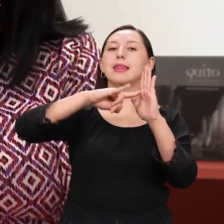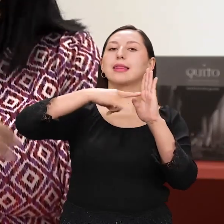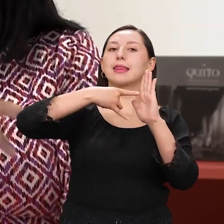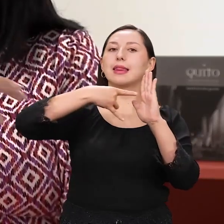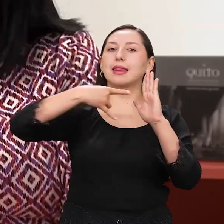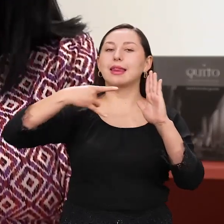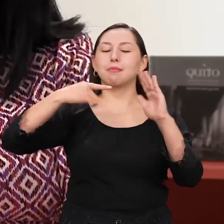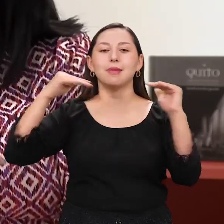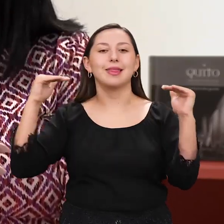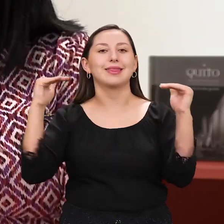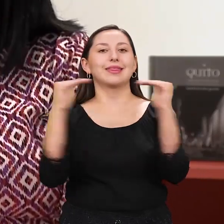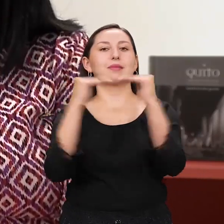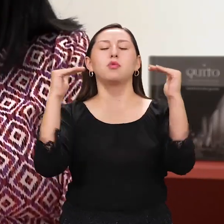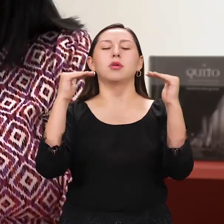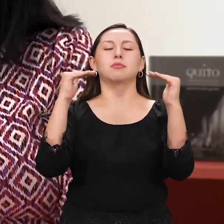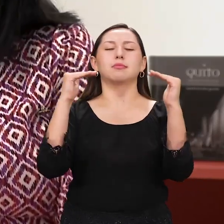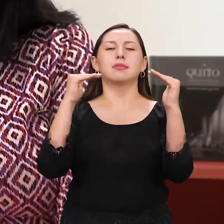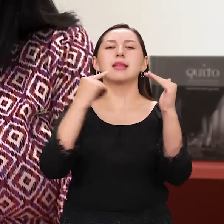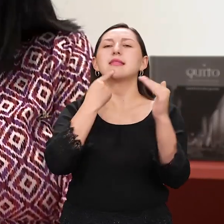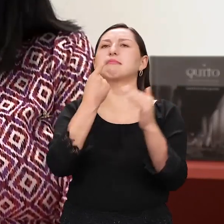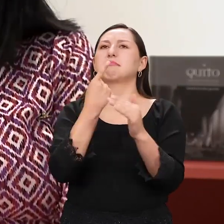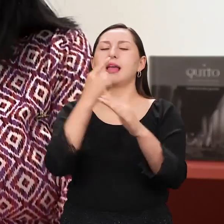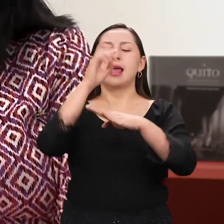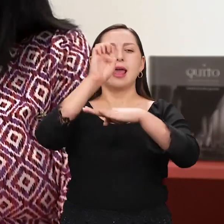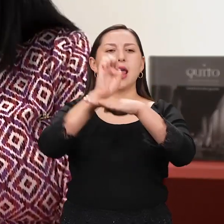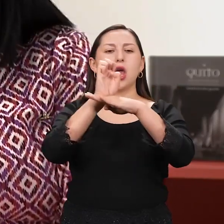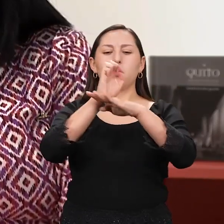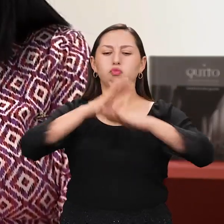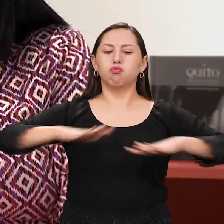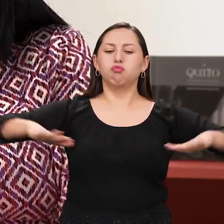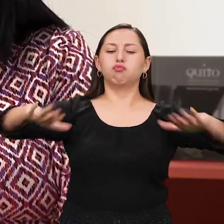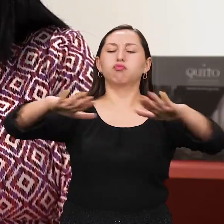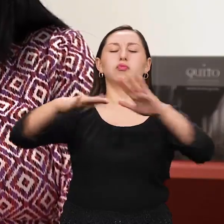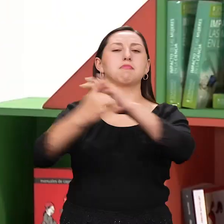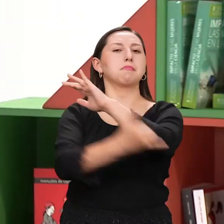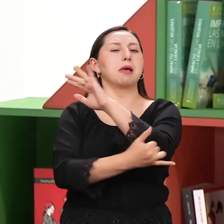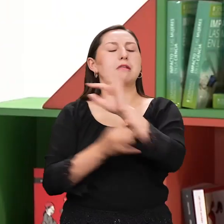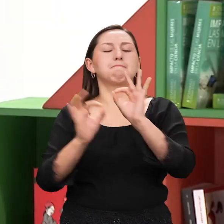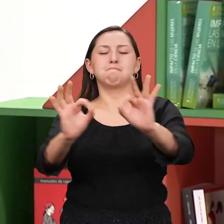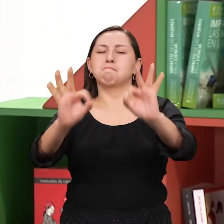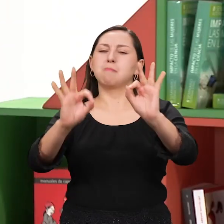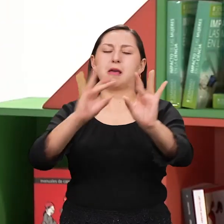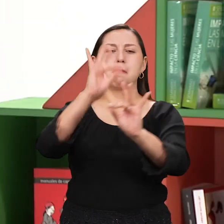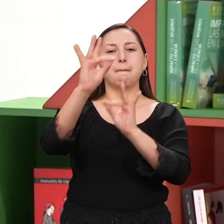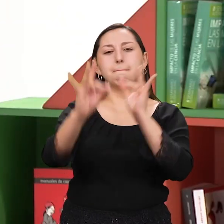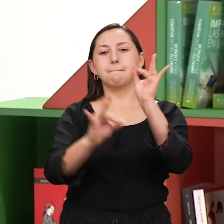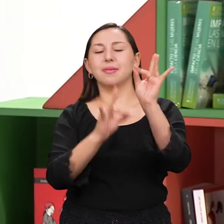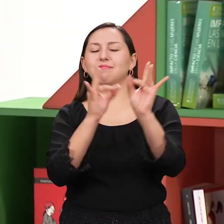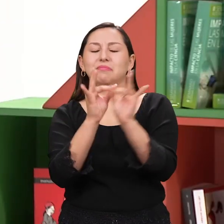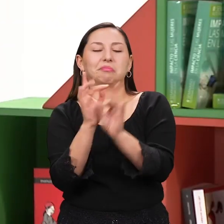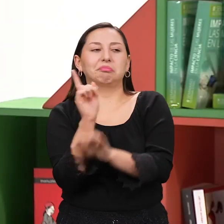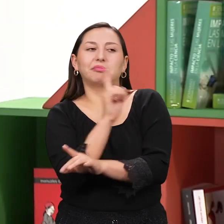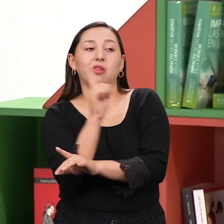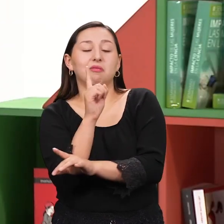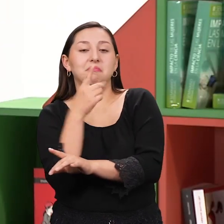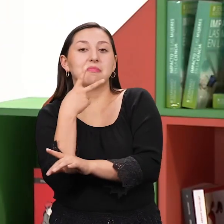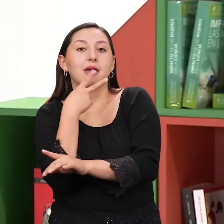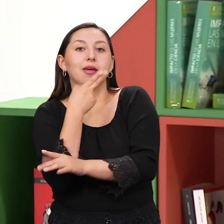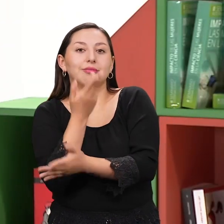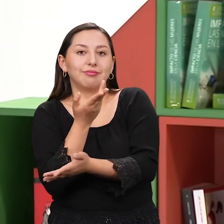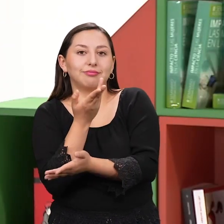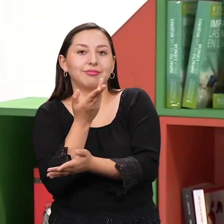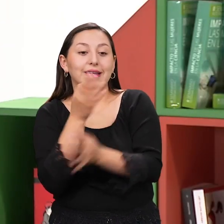mayor democracia y mayor participación por el solo hecho de opinar a través de estos espacios. ¿Cuál sería la propuesta,